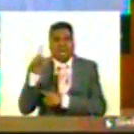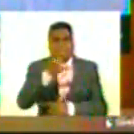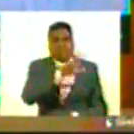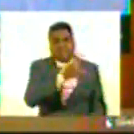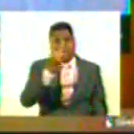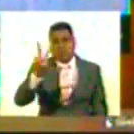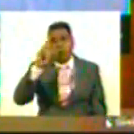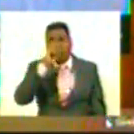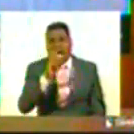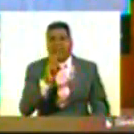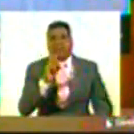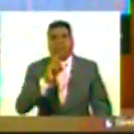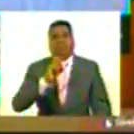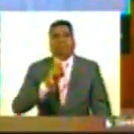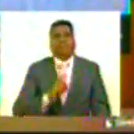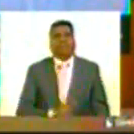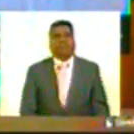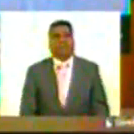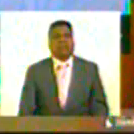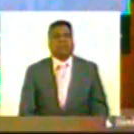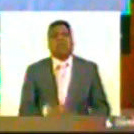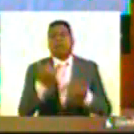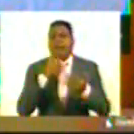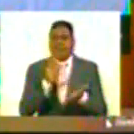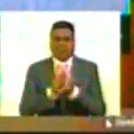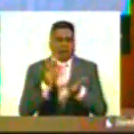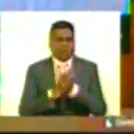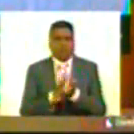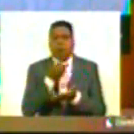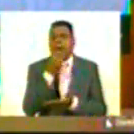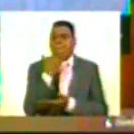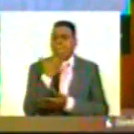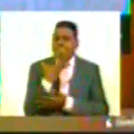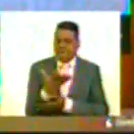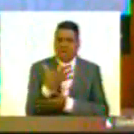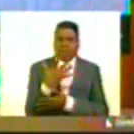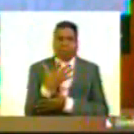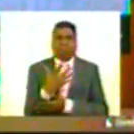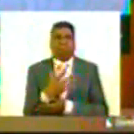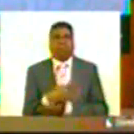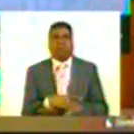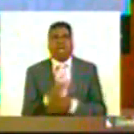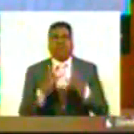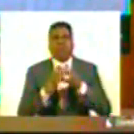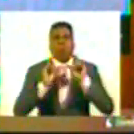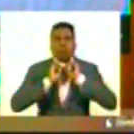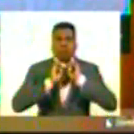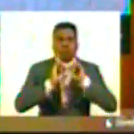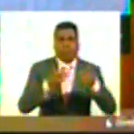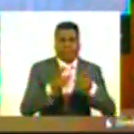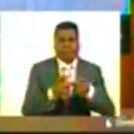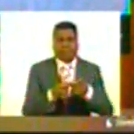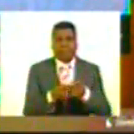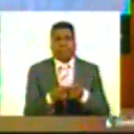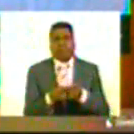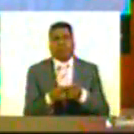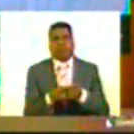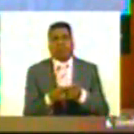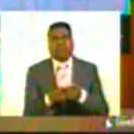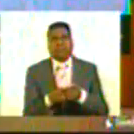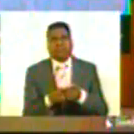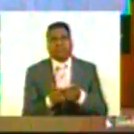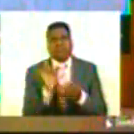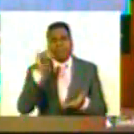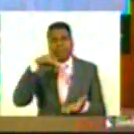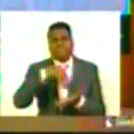se encuentra fuera de peligro. Estos hechos se ocurrieron en la autopista, la variante, la autopista del Este, que conduce la